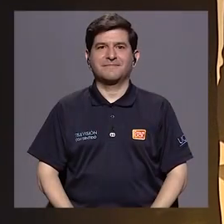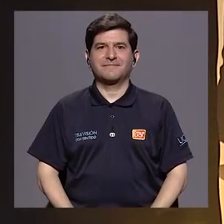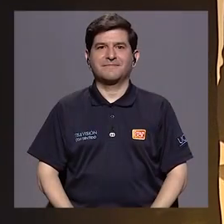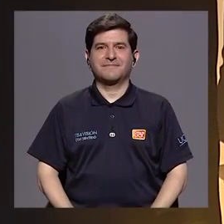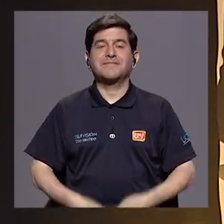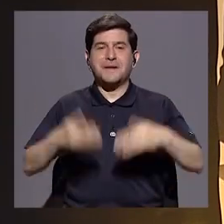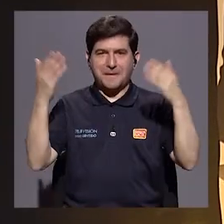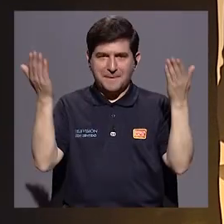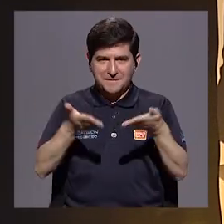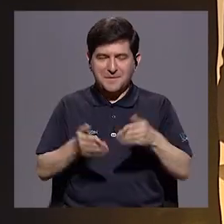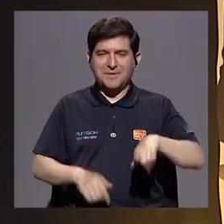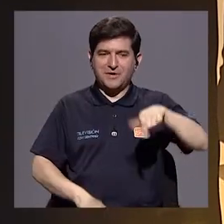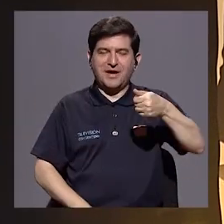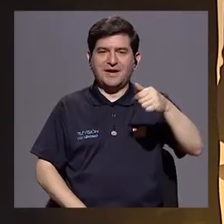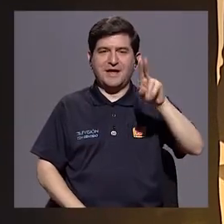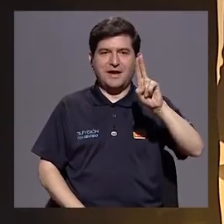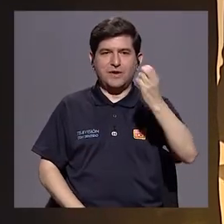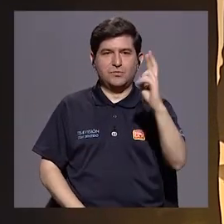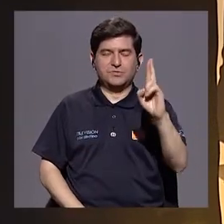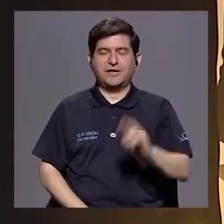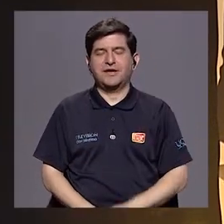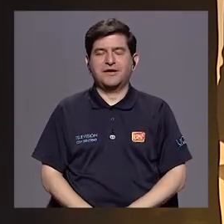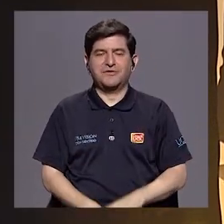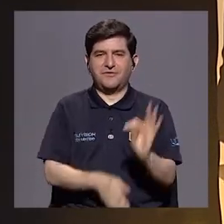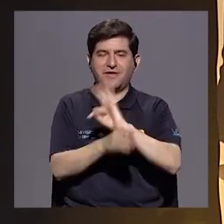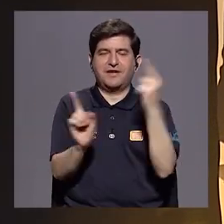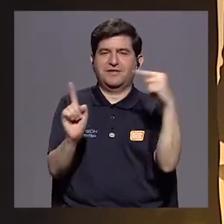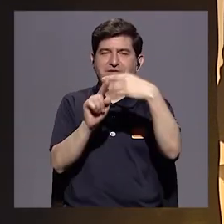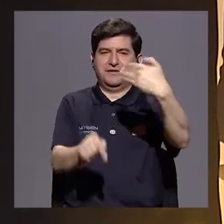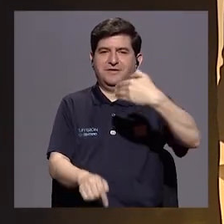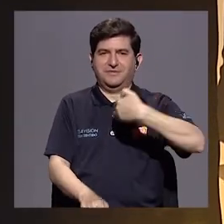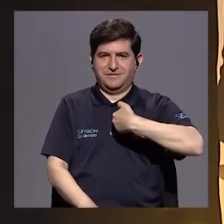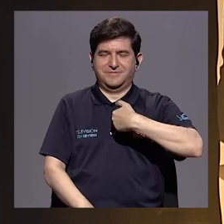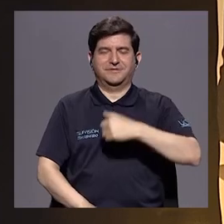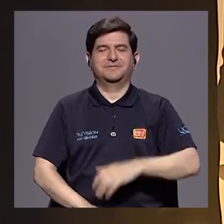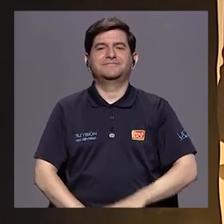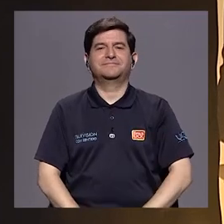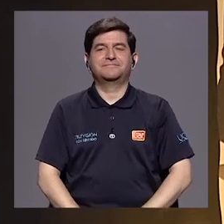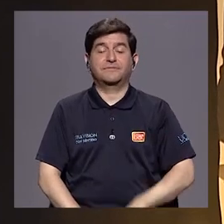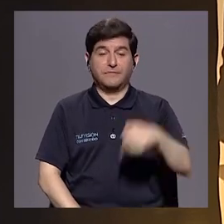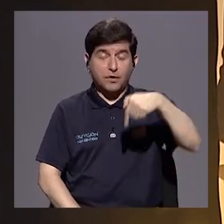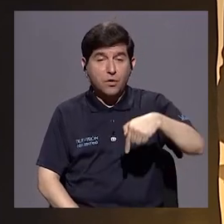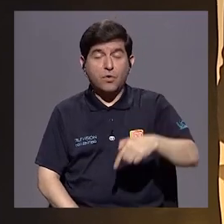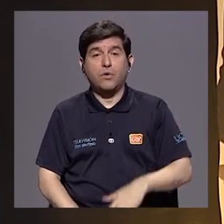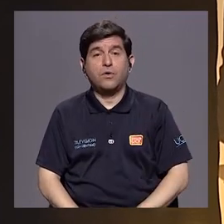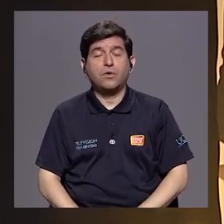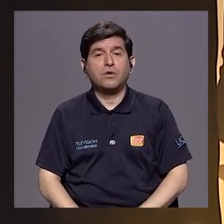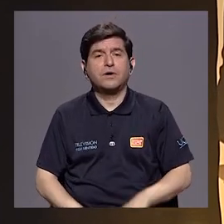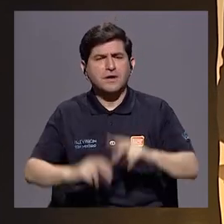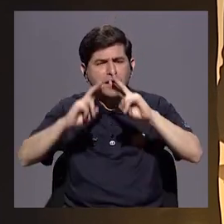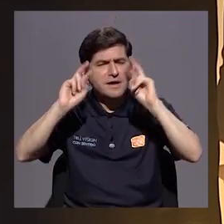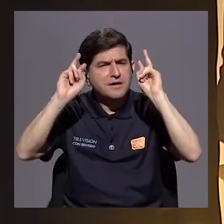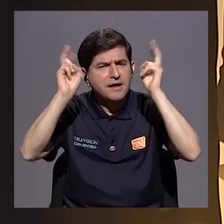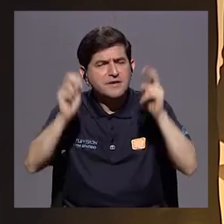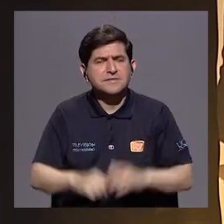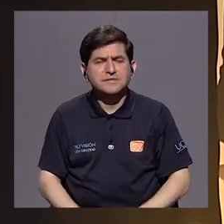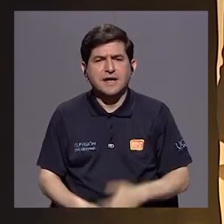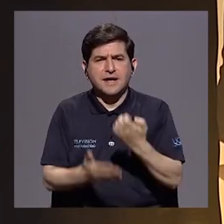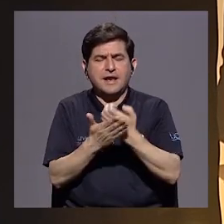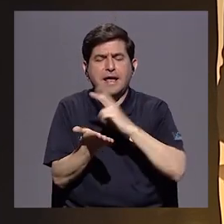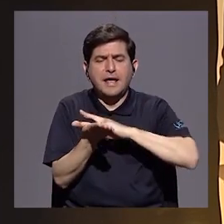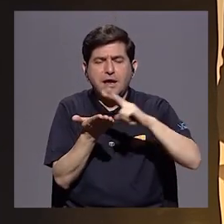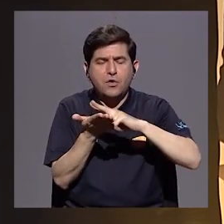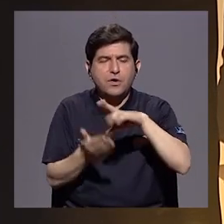bienvenidos a su canal loser es un canal donde hacemos televisión con sentido hoy vamos a traer a tratar el tema de economía